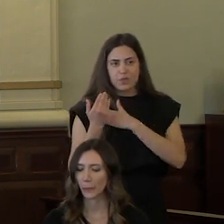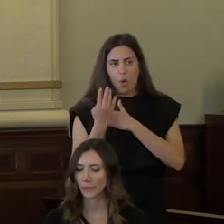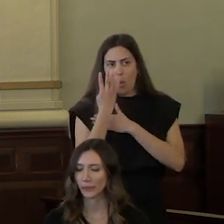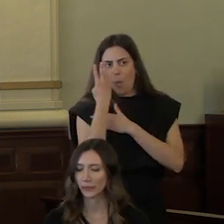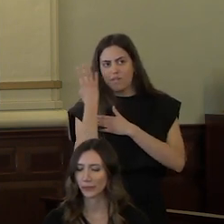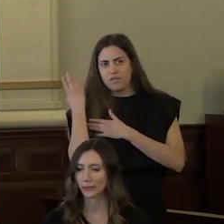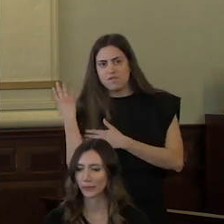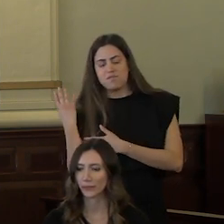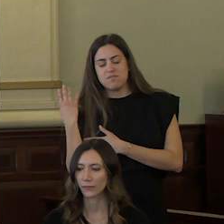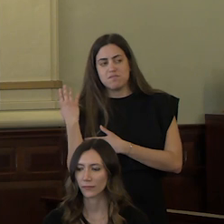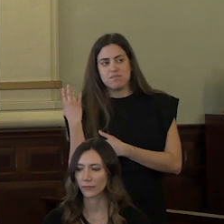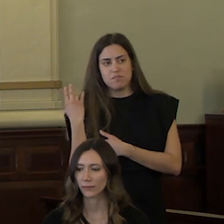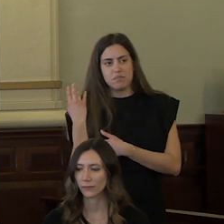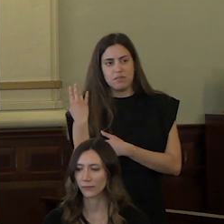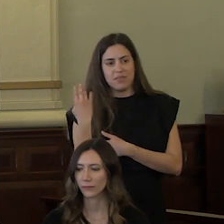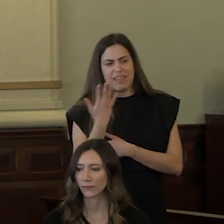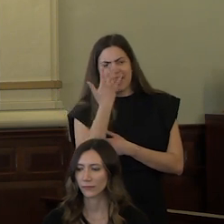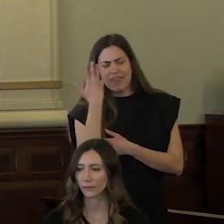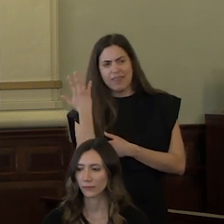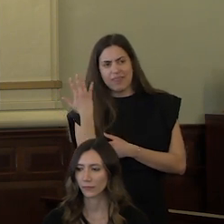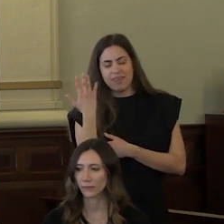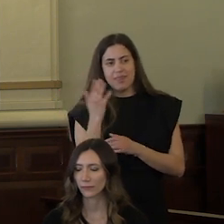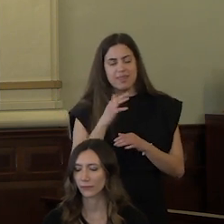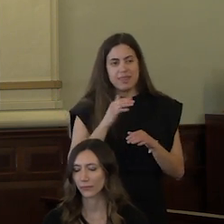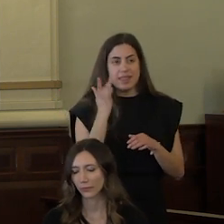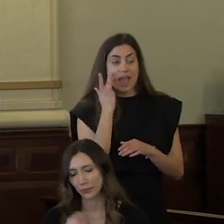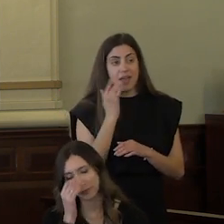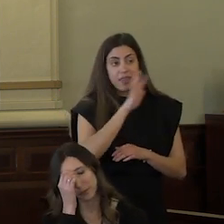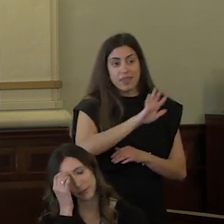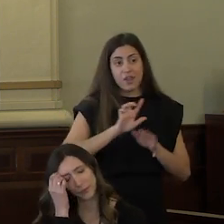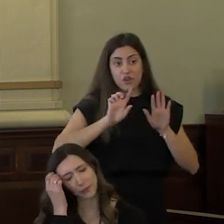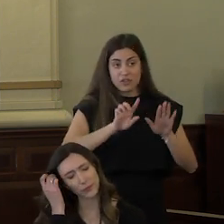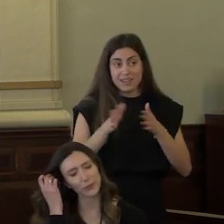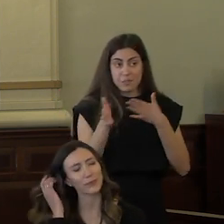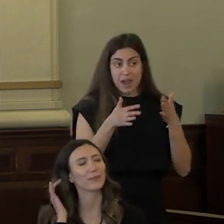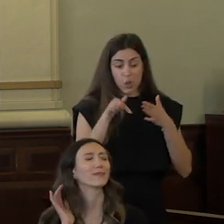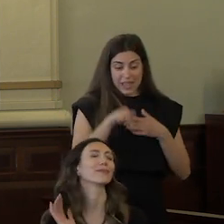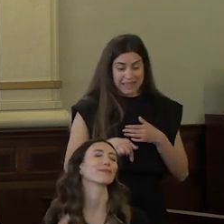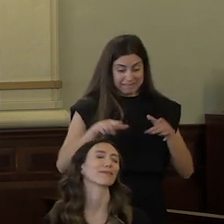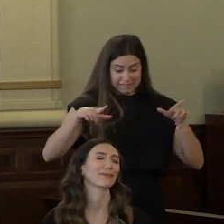4 años, sería el 5 o el 6 de marzo, en este mismo escenario,